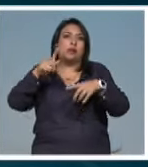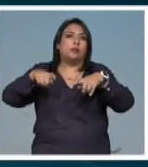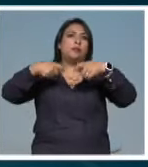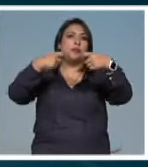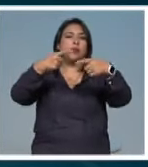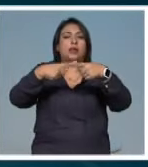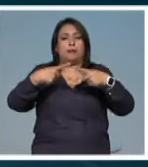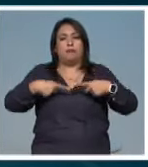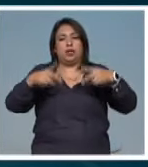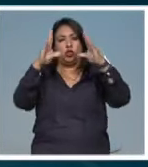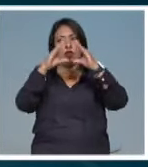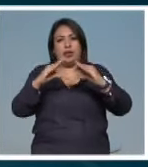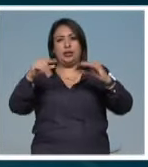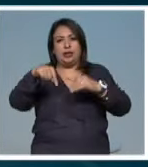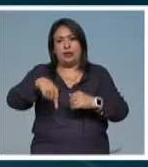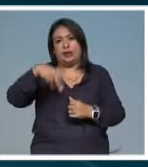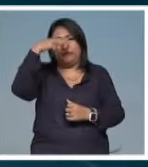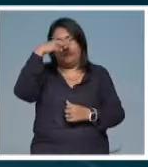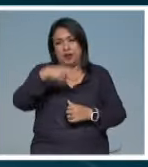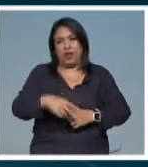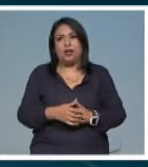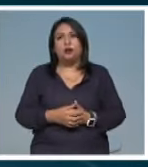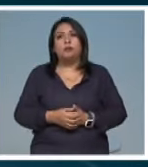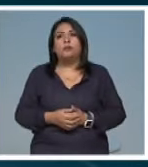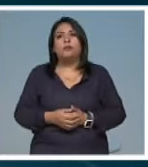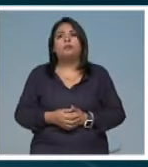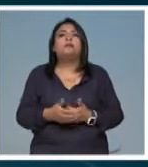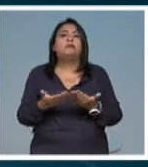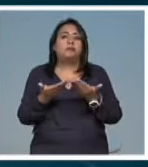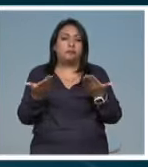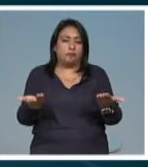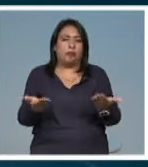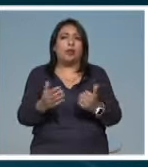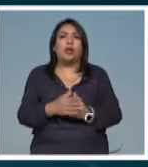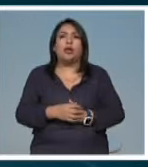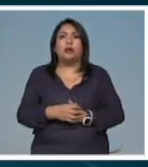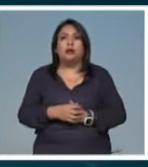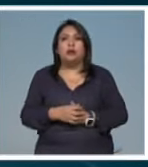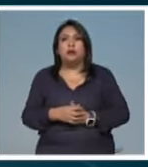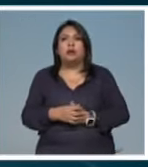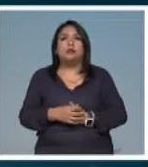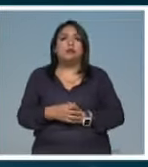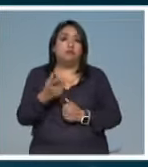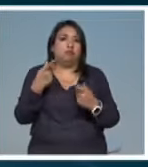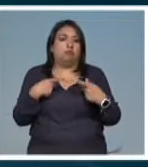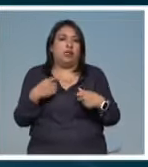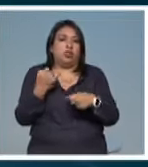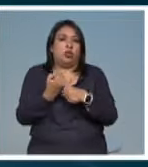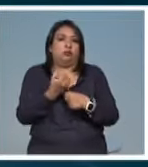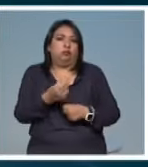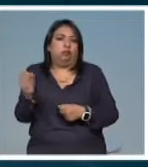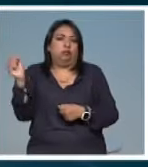los libaneses en nuestro país. Y bueno, hablando de grandes